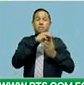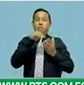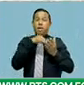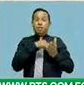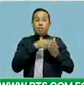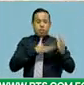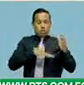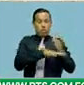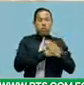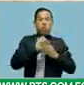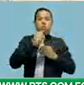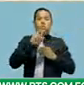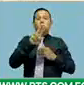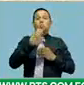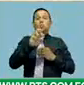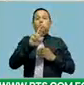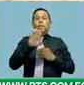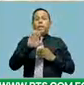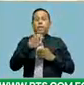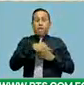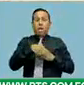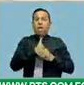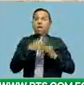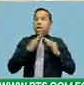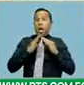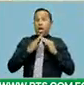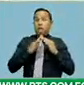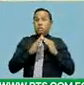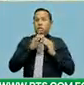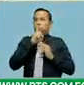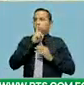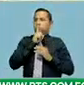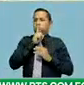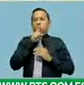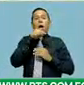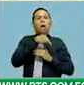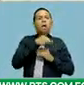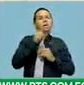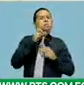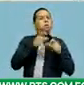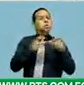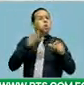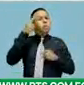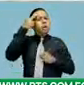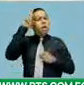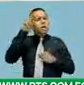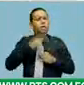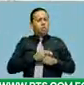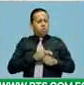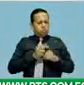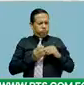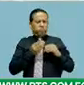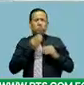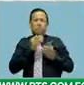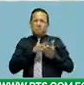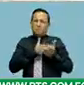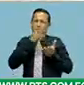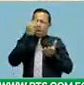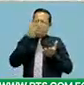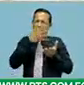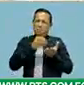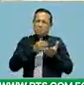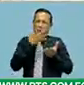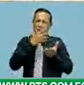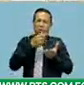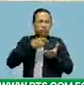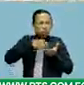Cantón Sucre. En la propiedad utilizada como centro logístico de un cártel mexicano, 400 kilos de cocaína se incautaron tras el barrido